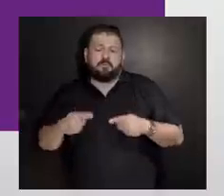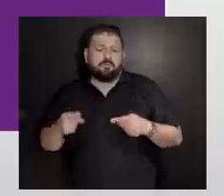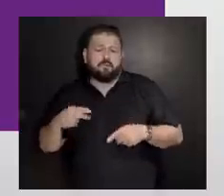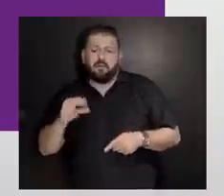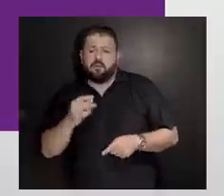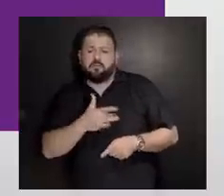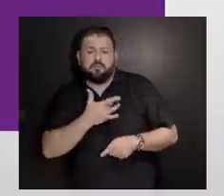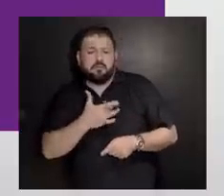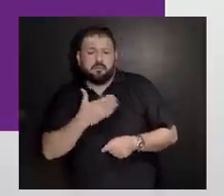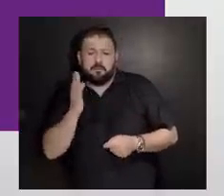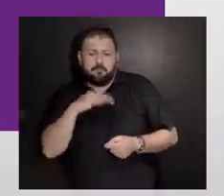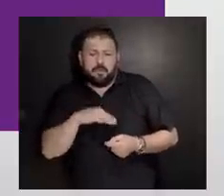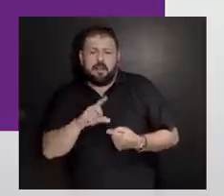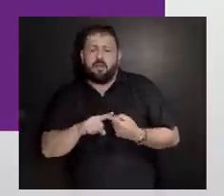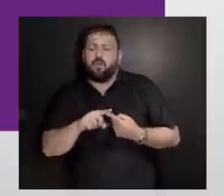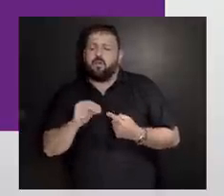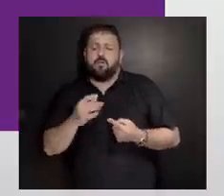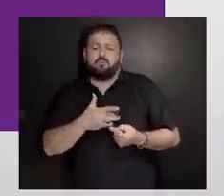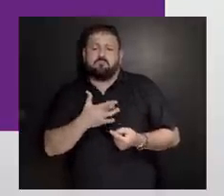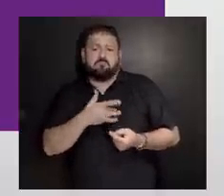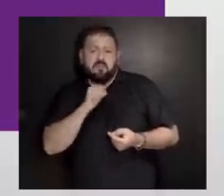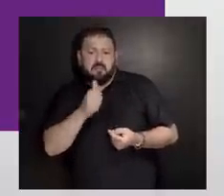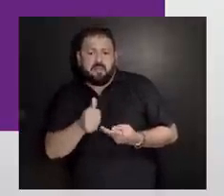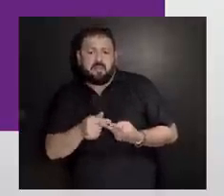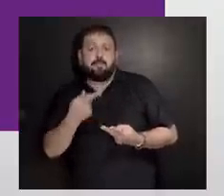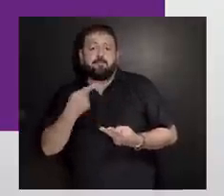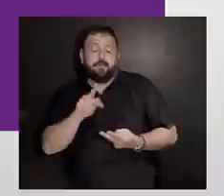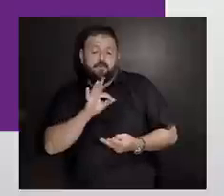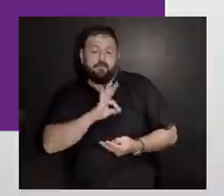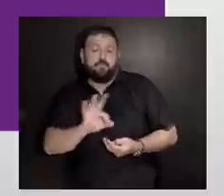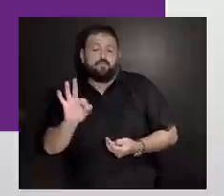sentir nada, pero tener ya un diagnóstico de diabetes tipo 2.